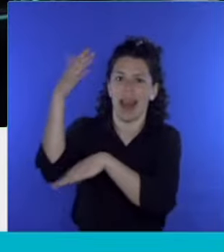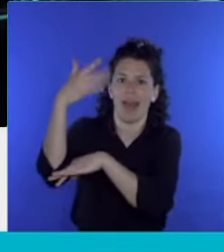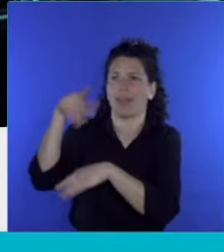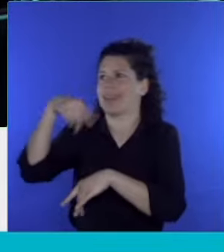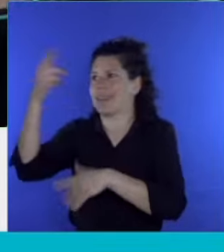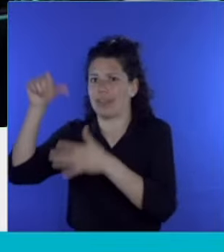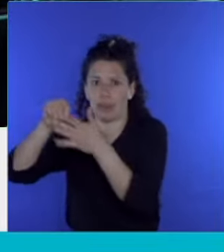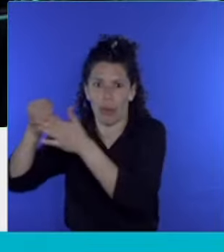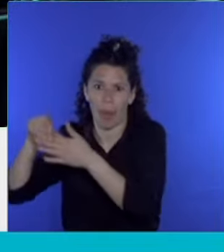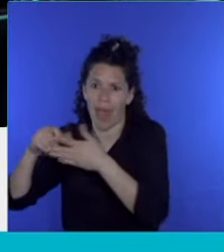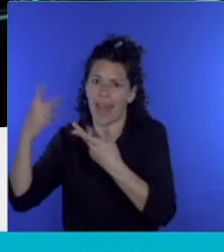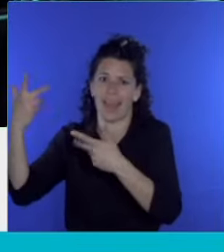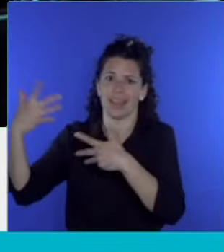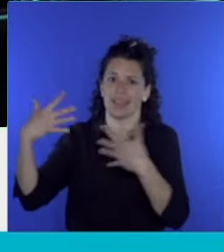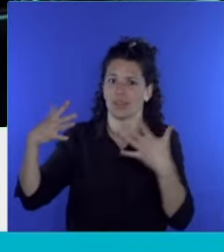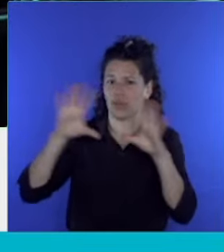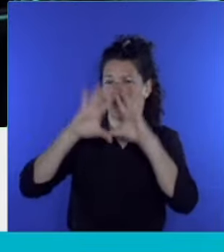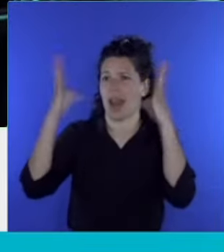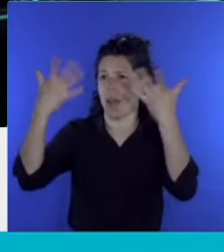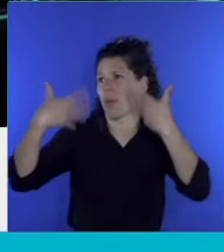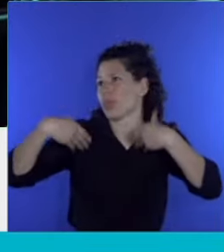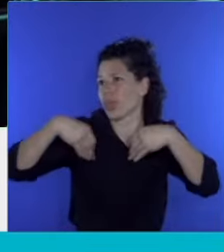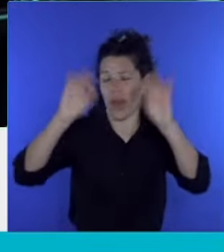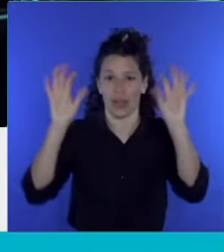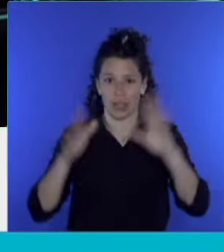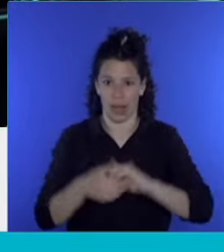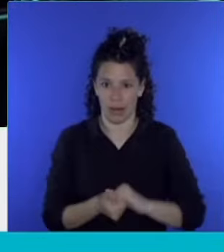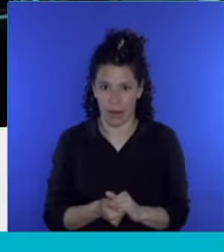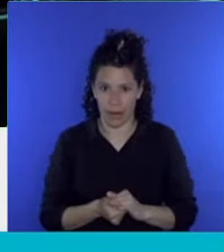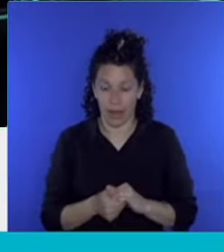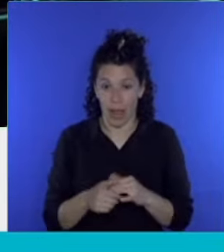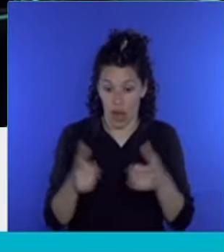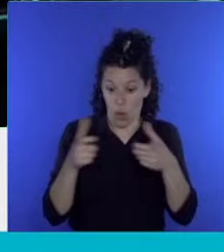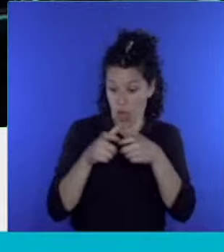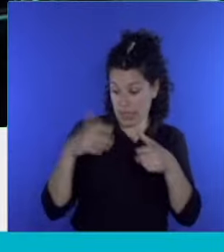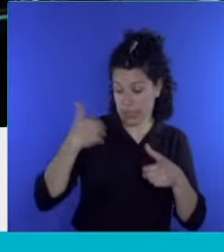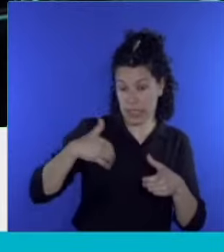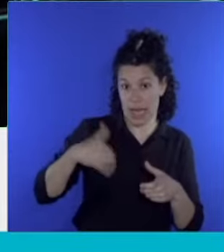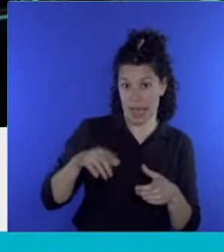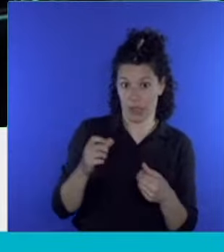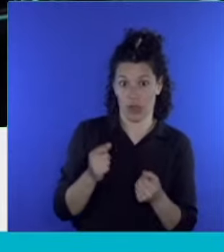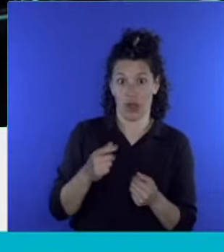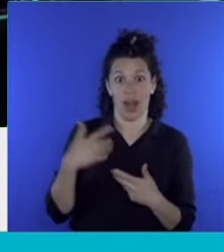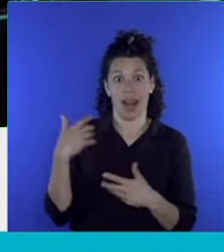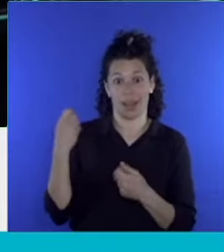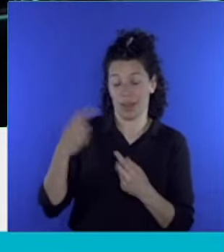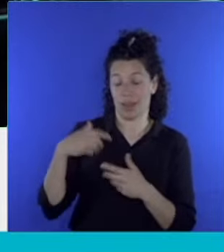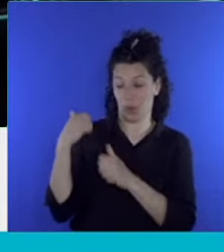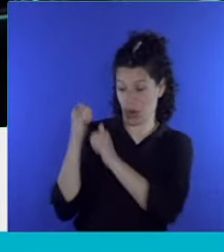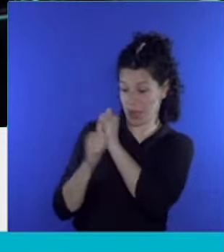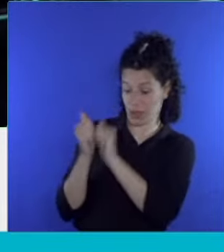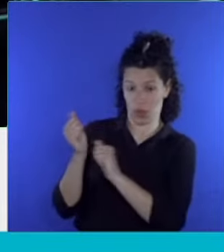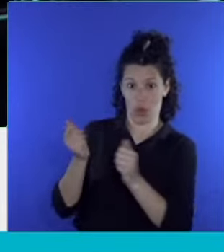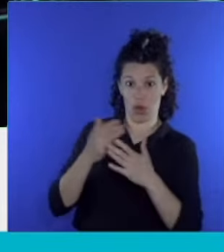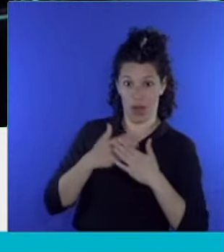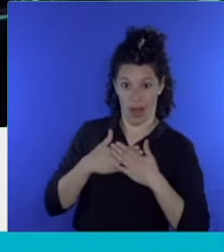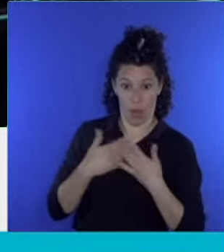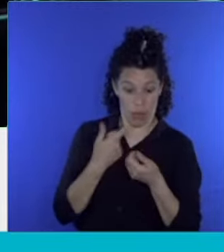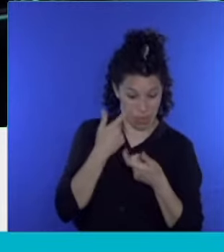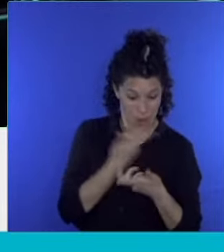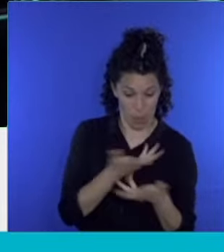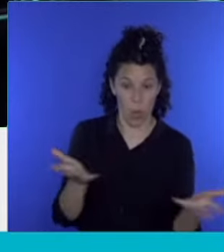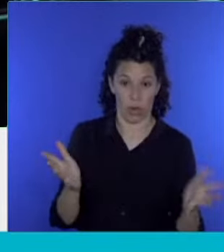héroes los que salvan al mundo y no ver cine nacional que reivindica nuestra historia y esto